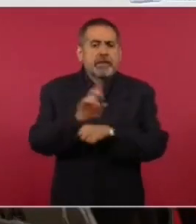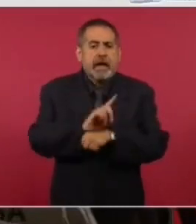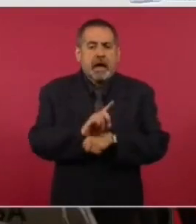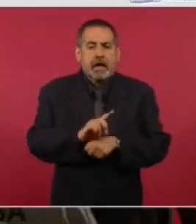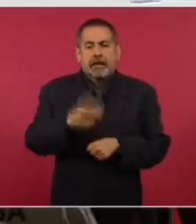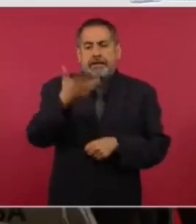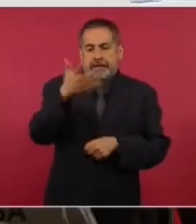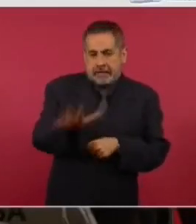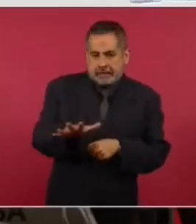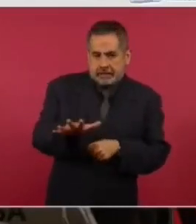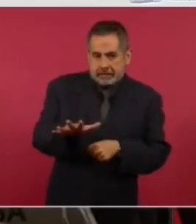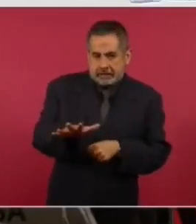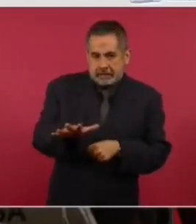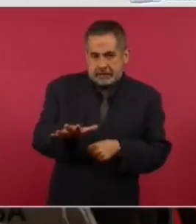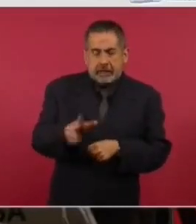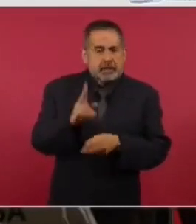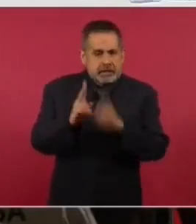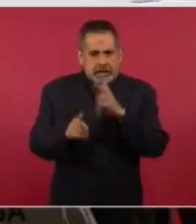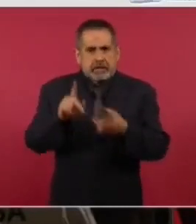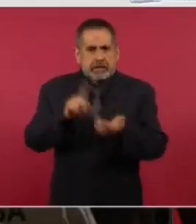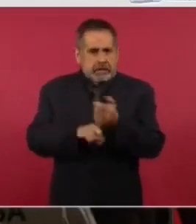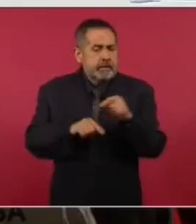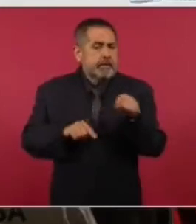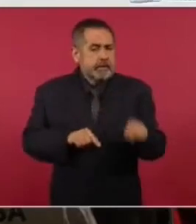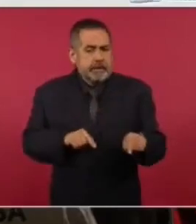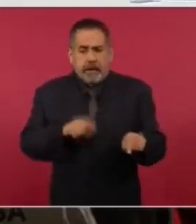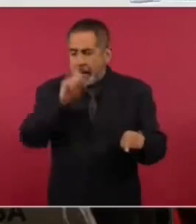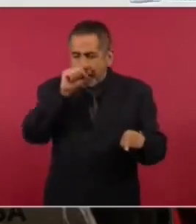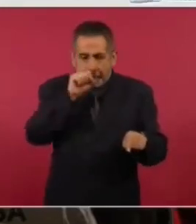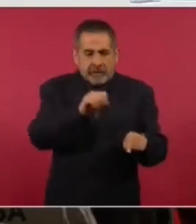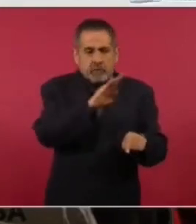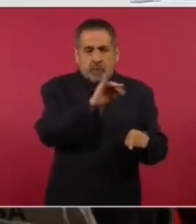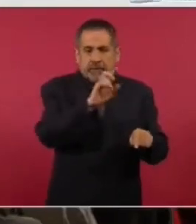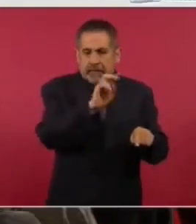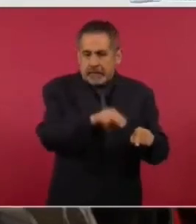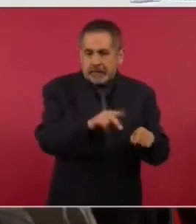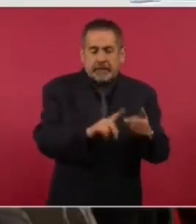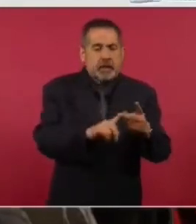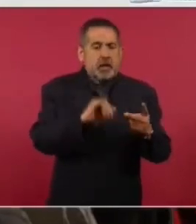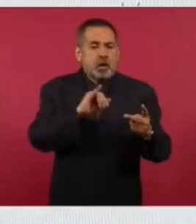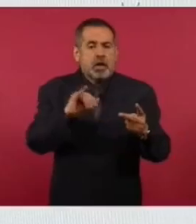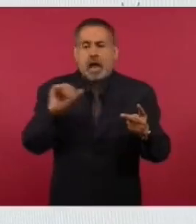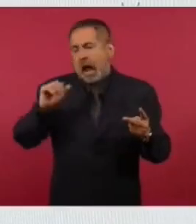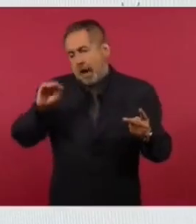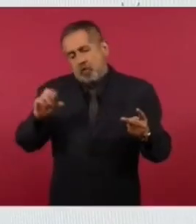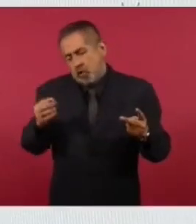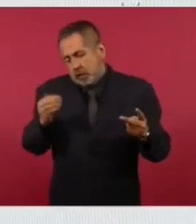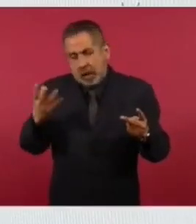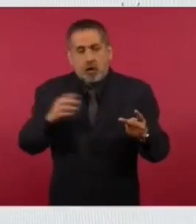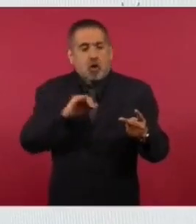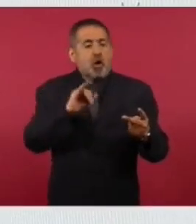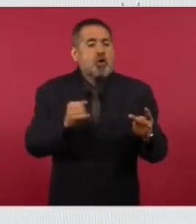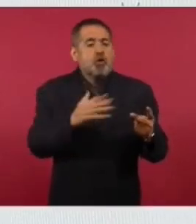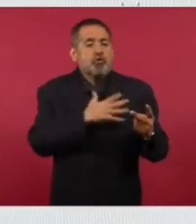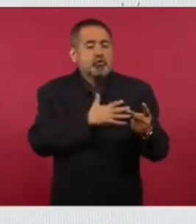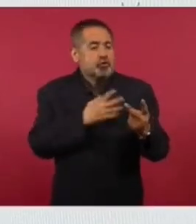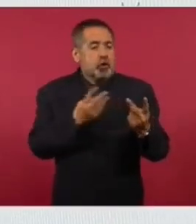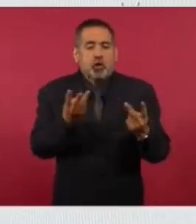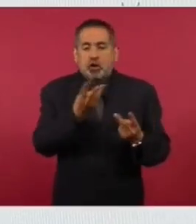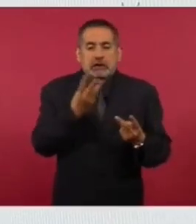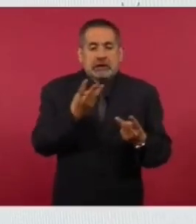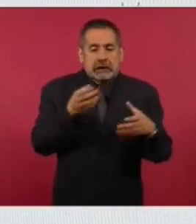cabo el día 10. Van a estar ahí tanto el presidente Biden, obviamente el presidente López Obrador, el primer ministro